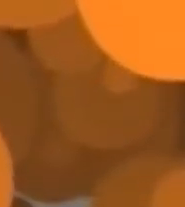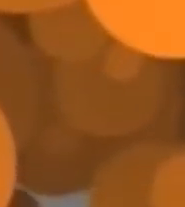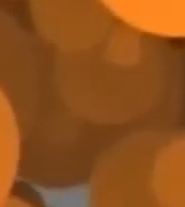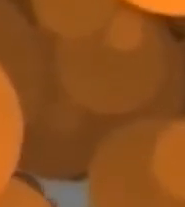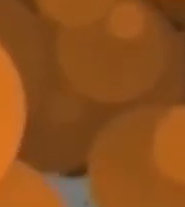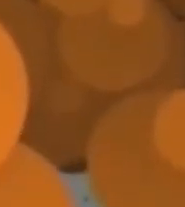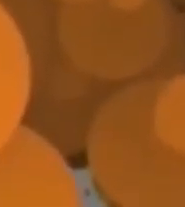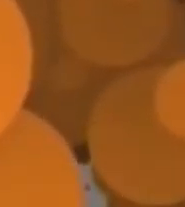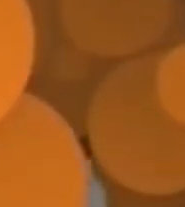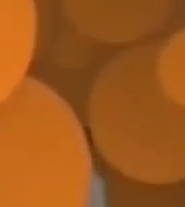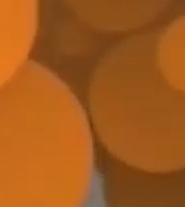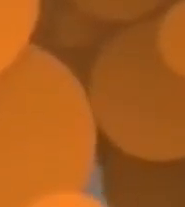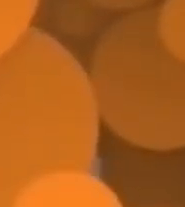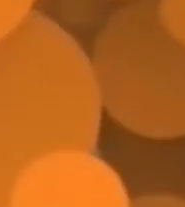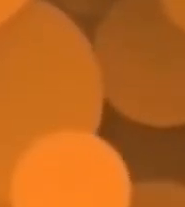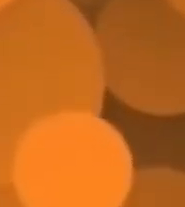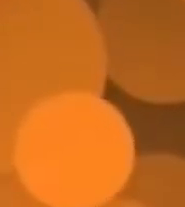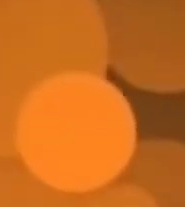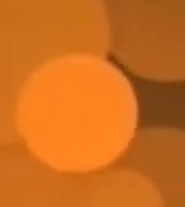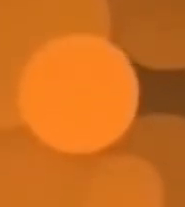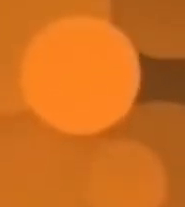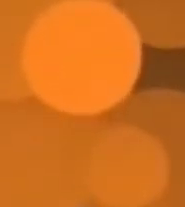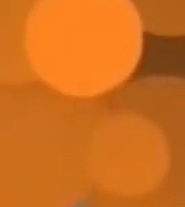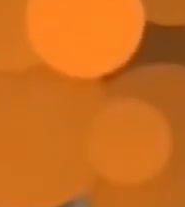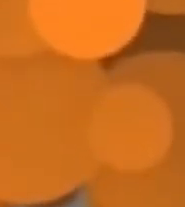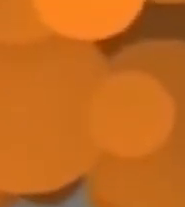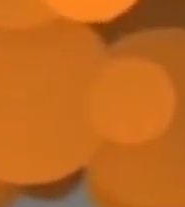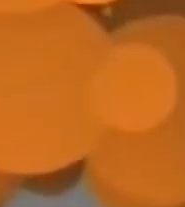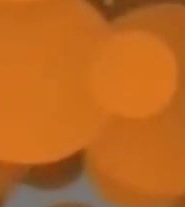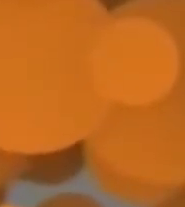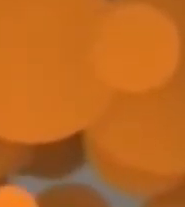Telecaribe, 30 años de historias.